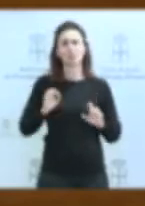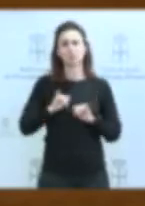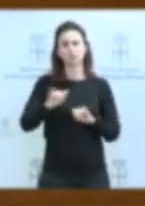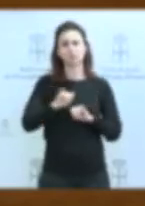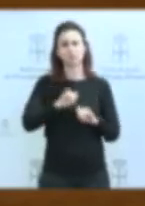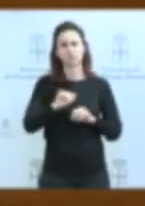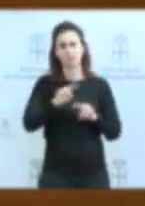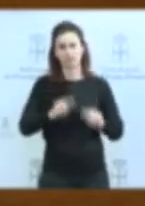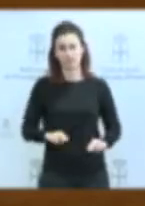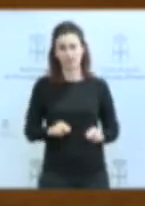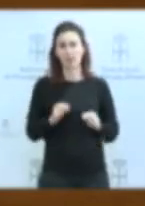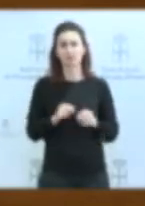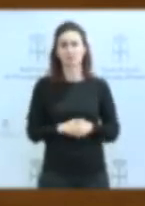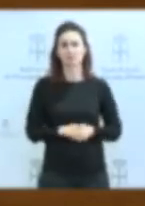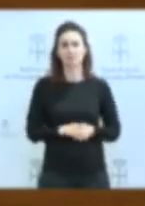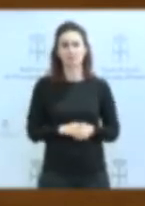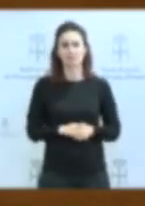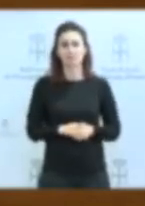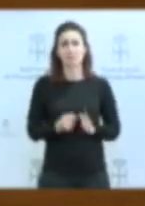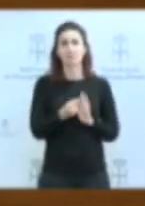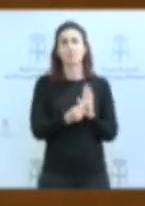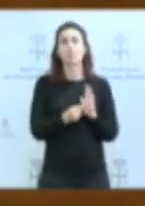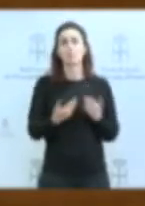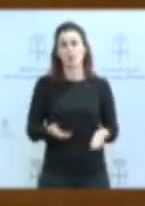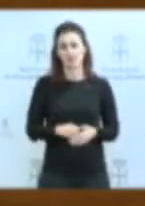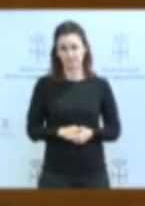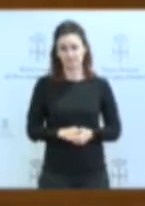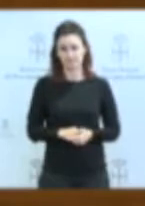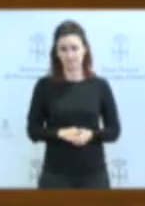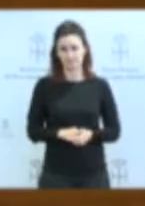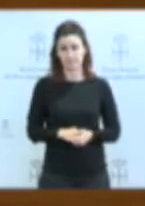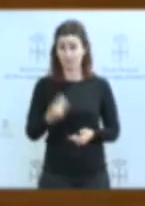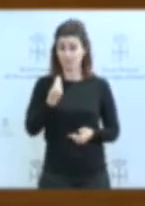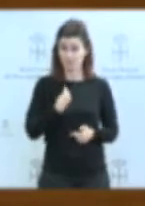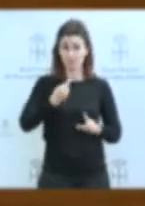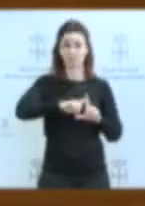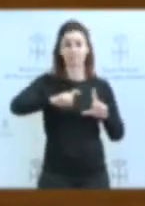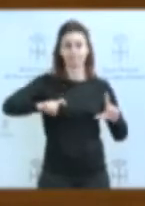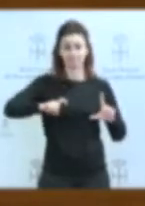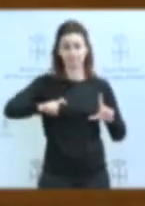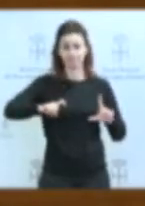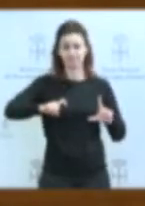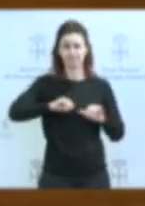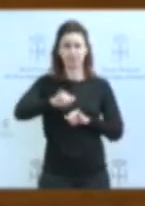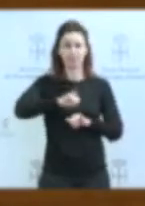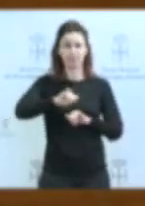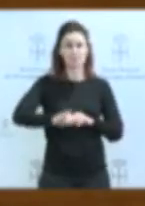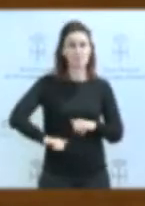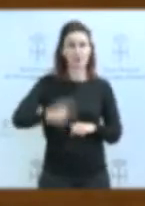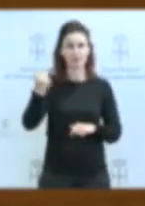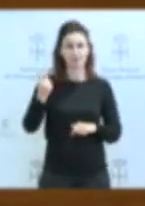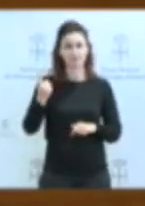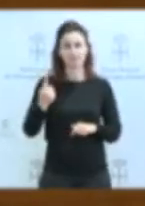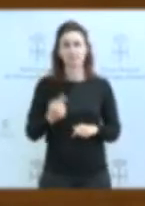criterios son la pertenencia a esos rankings con mayor tráfico internacional y, en base a